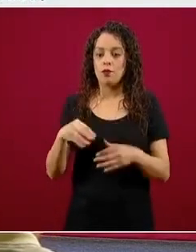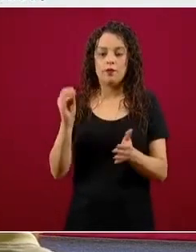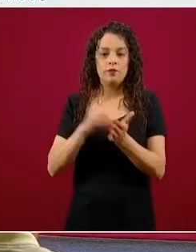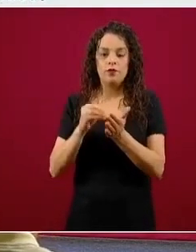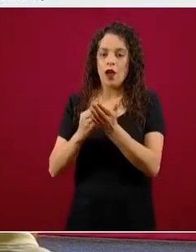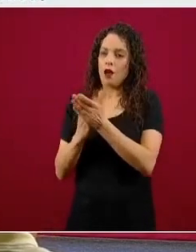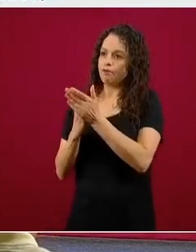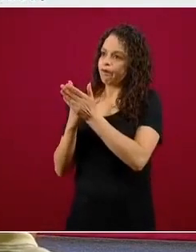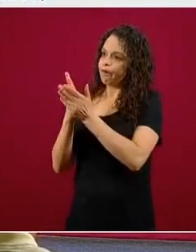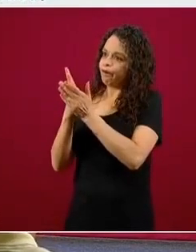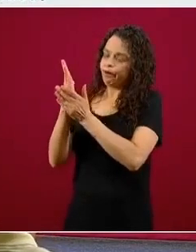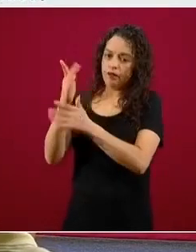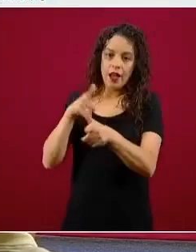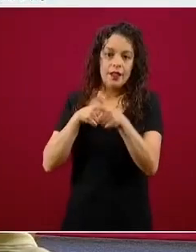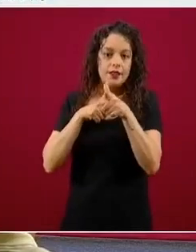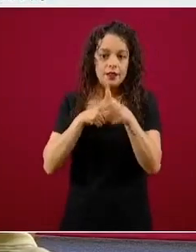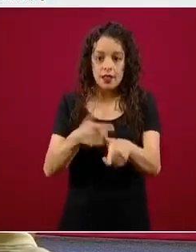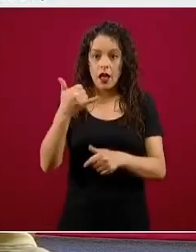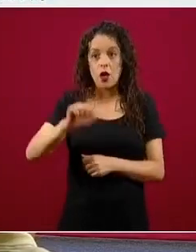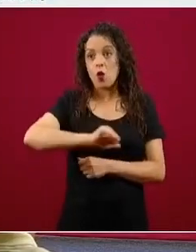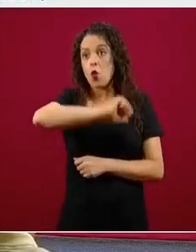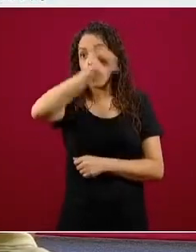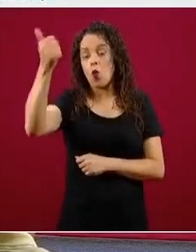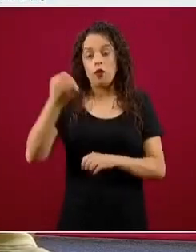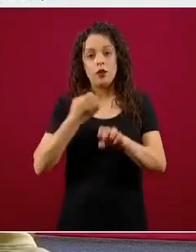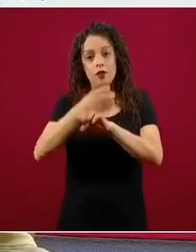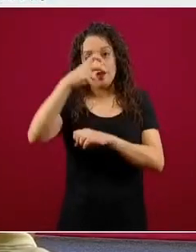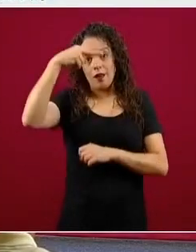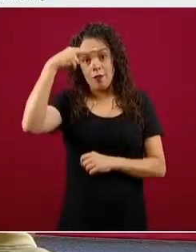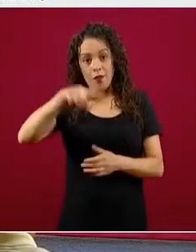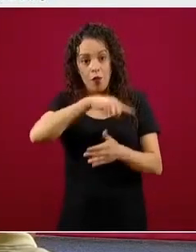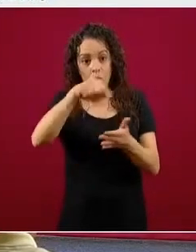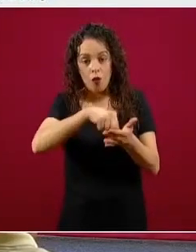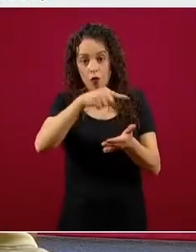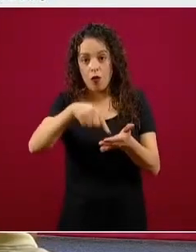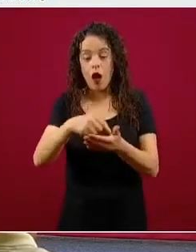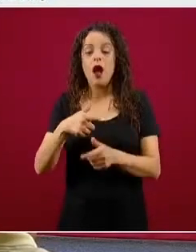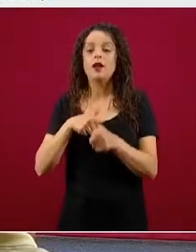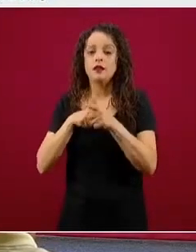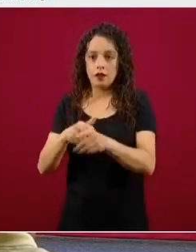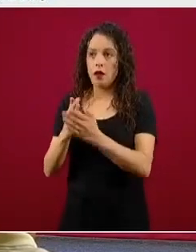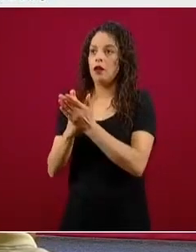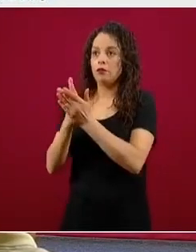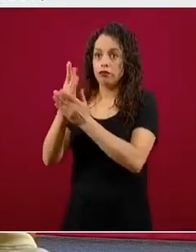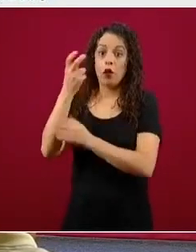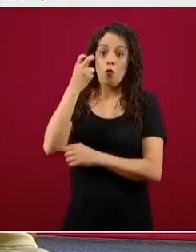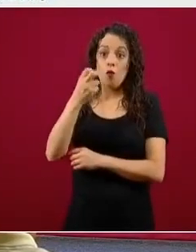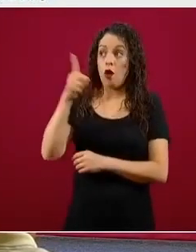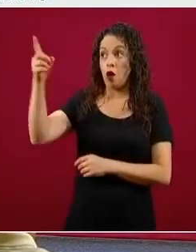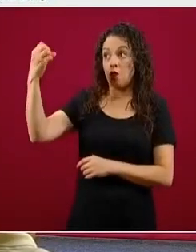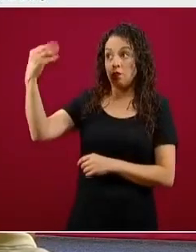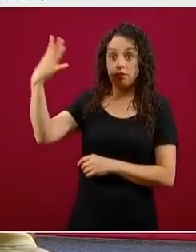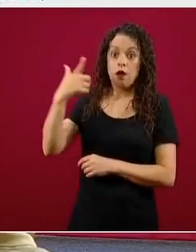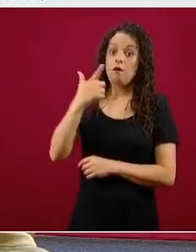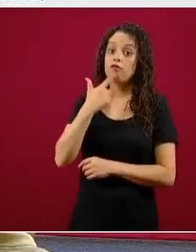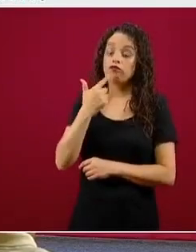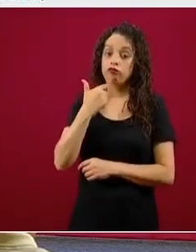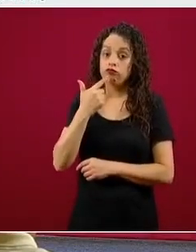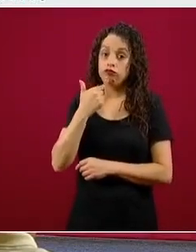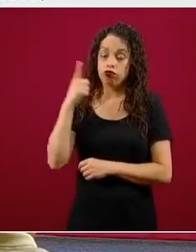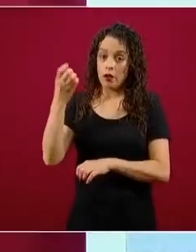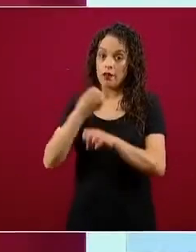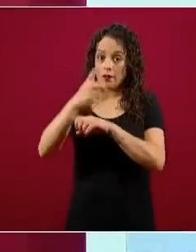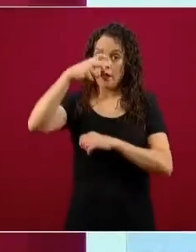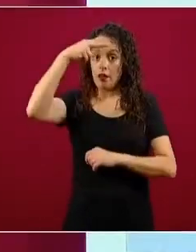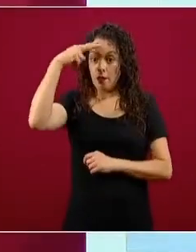municipios del Estado de México también están en ascenso. Por eso el Estado de México está en rojo y también la Ciudad de México esta semana